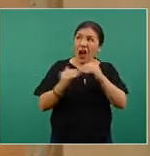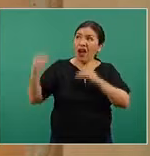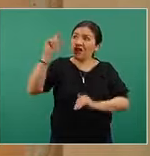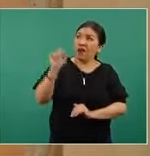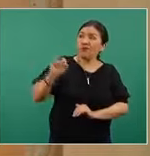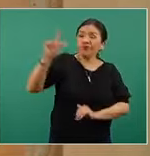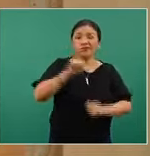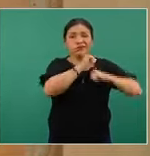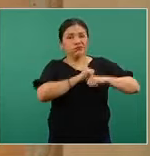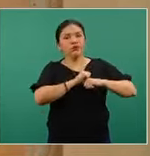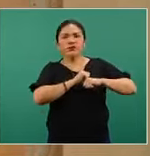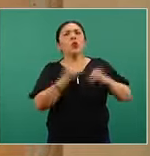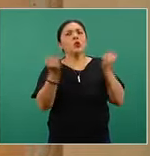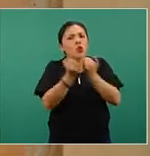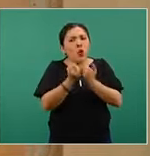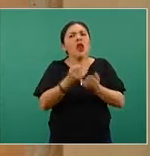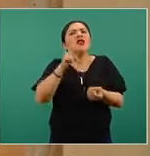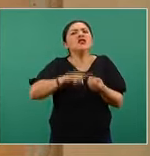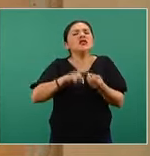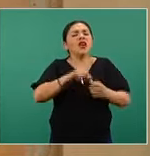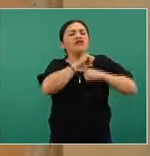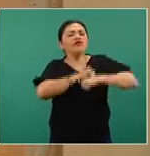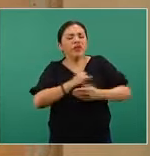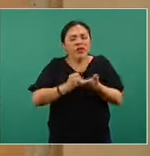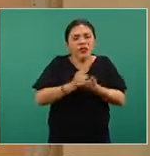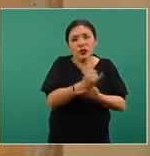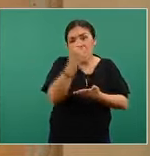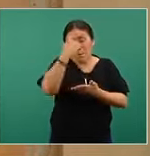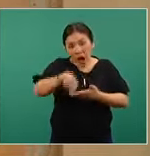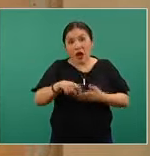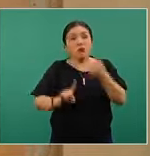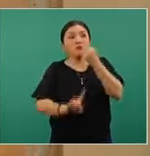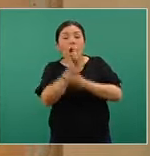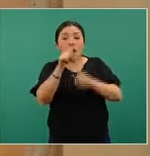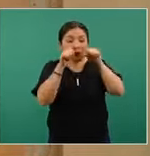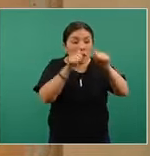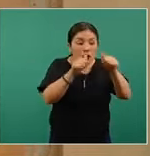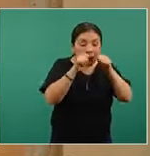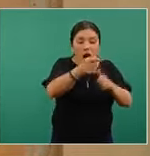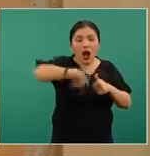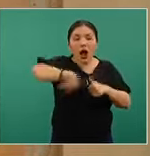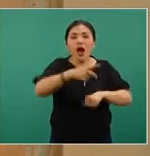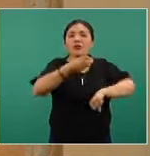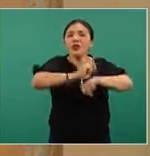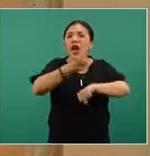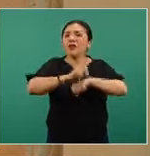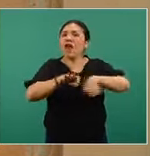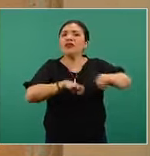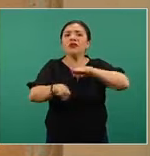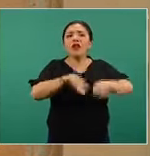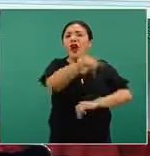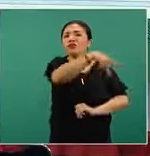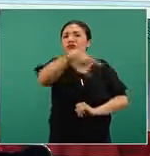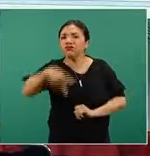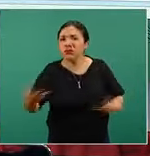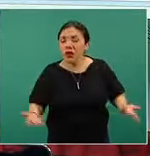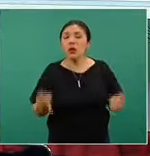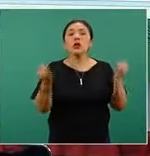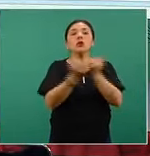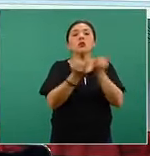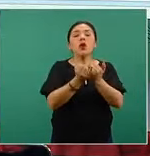que también les sirva el tomador de decisiones para poder hacer frente a una atención médica en el día con día pero también